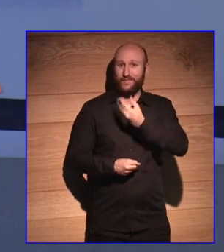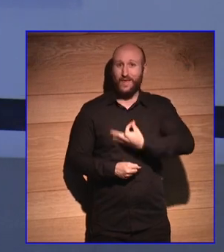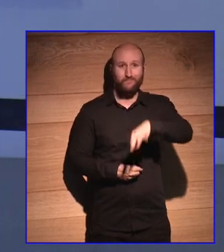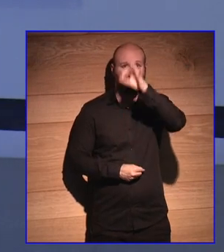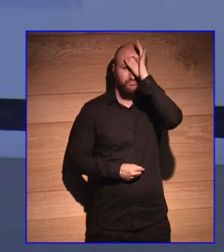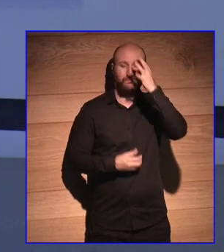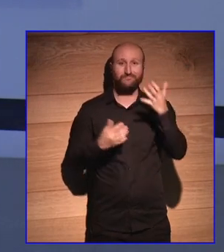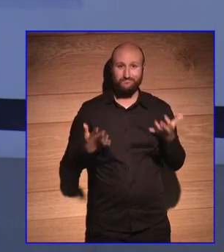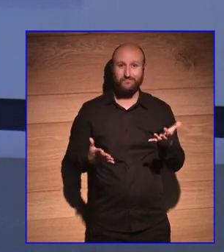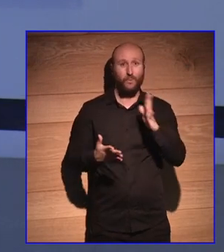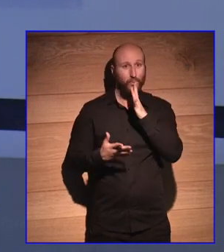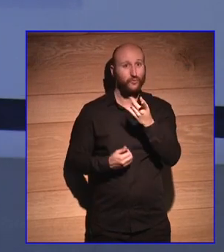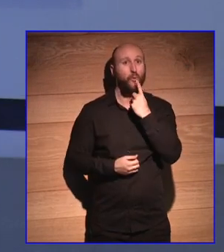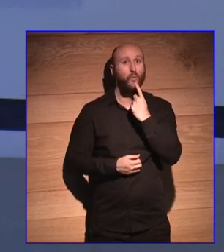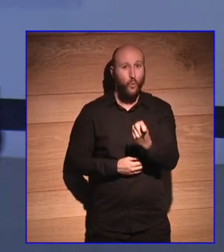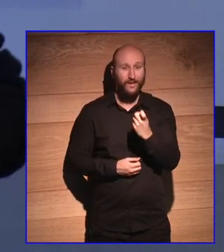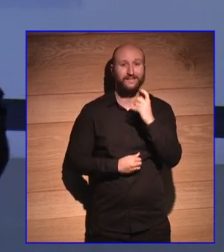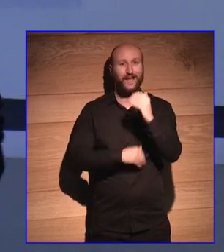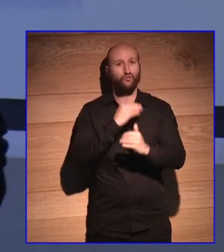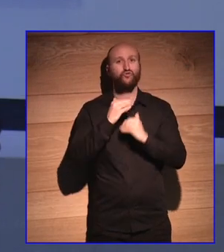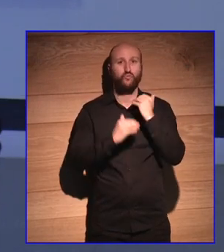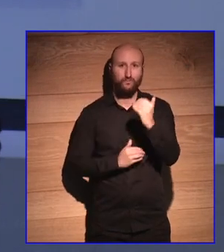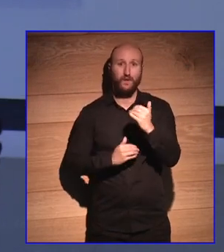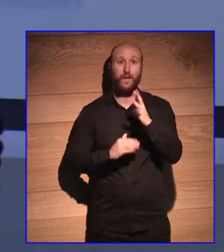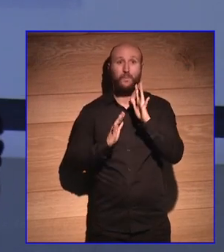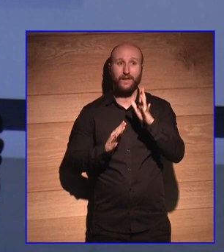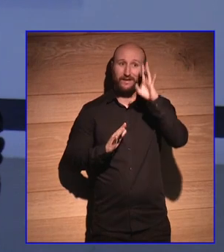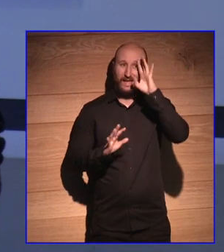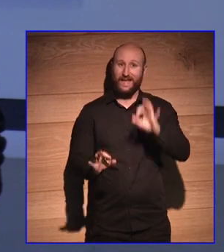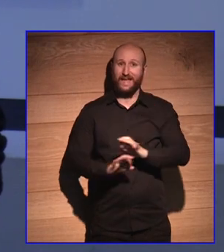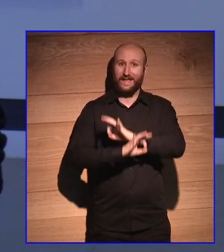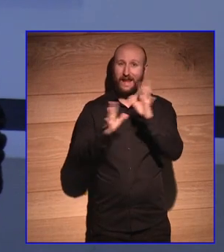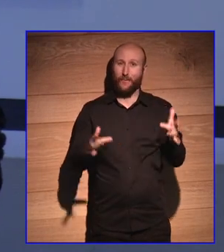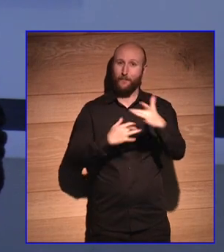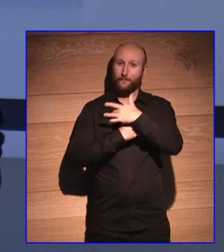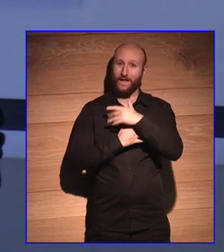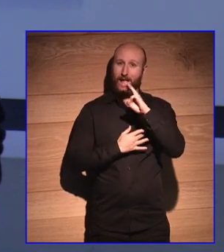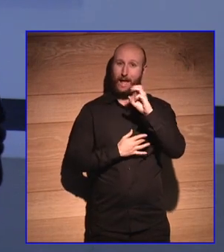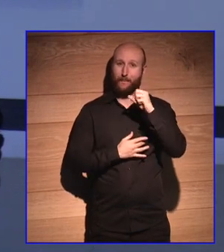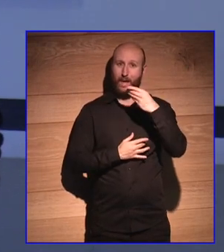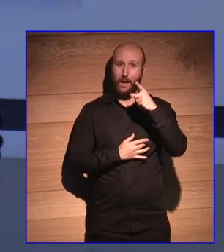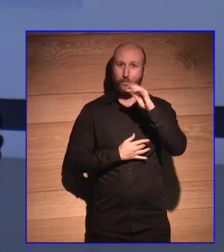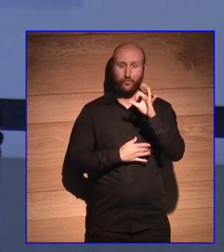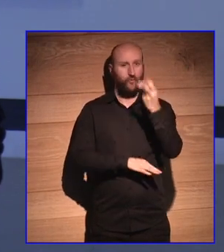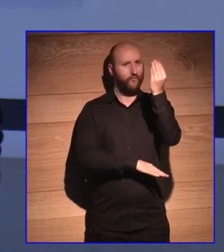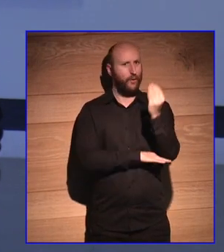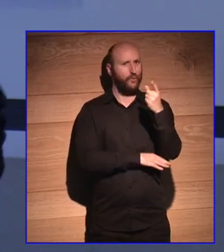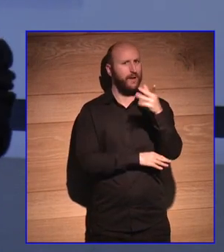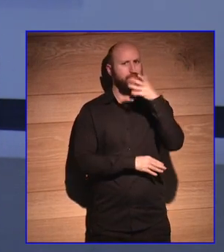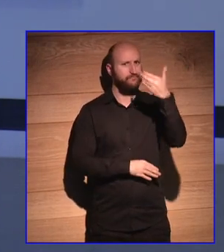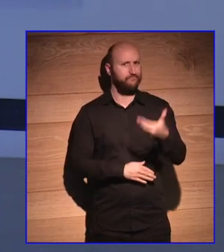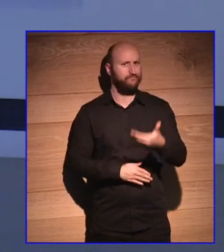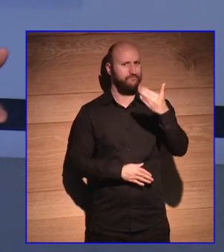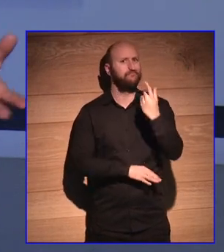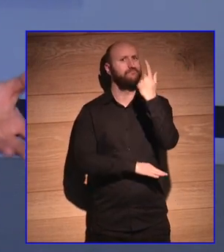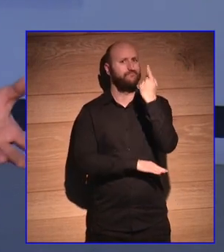de belleza pues en fin cuesta mucho superarla pero como teníamos claro que maría de pablos tenía que ser una figura imprescindible imprescindible